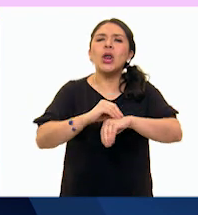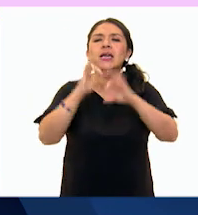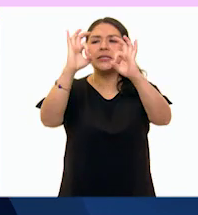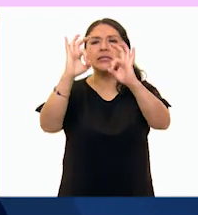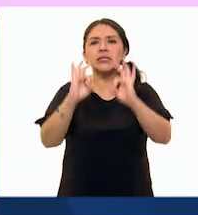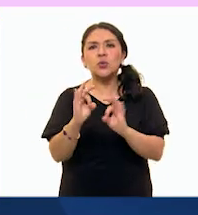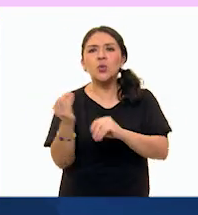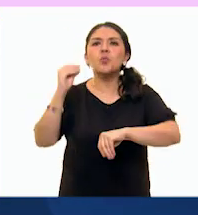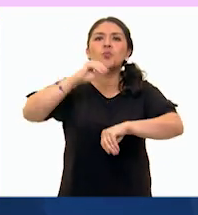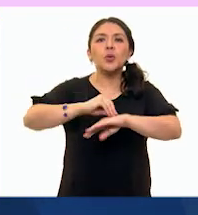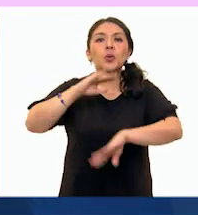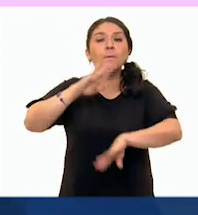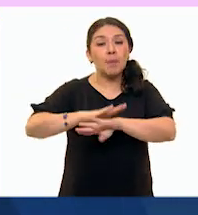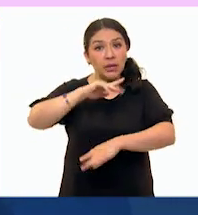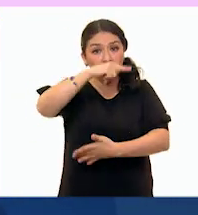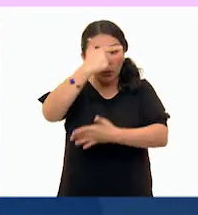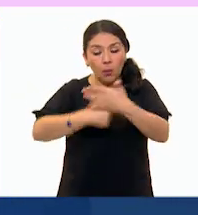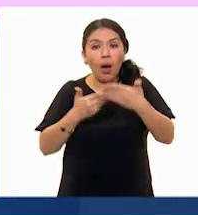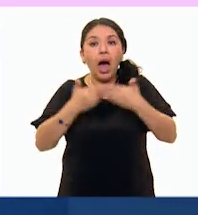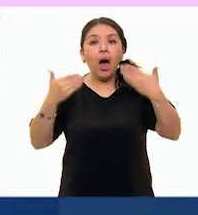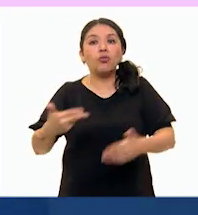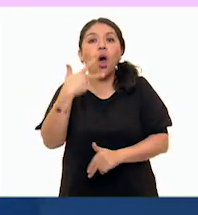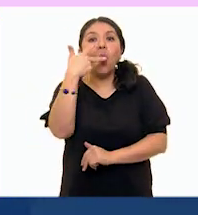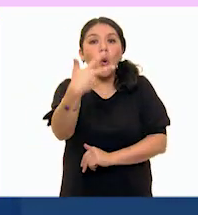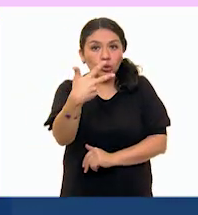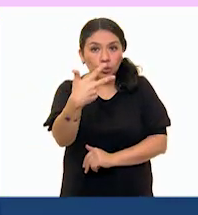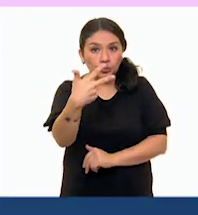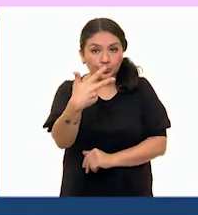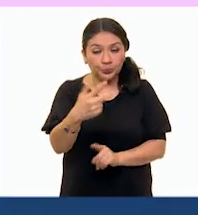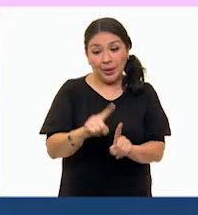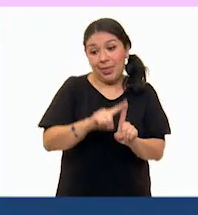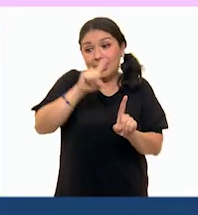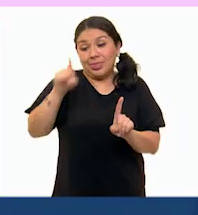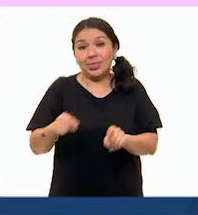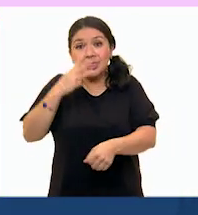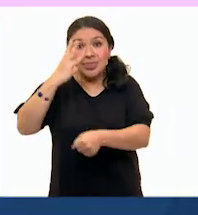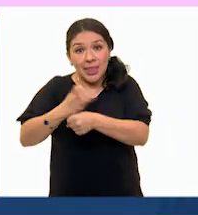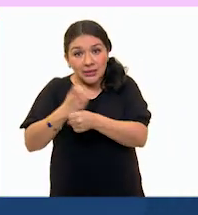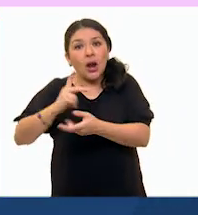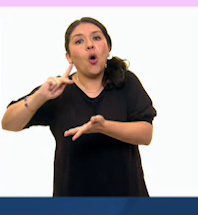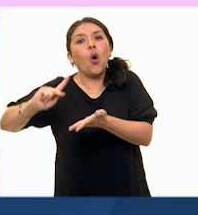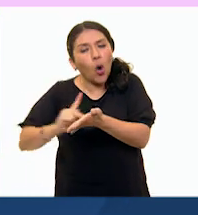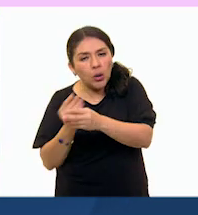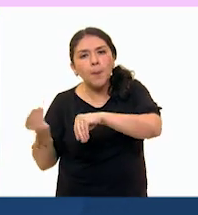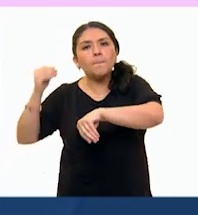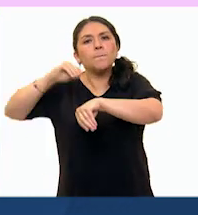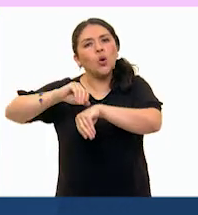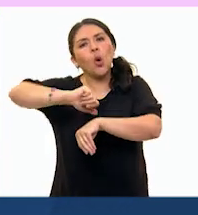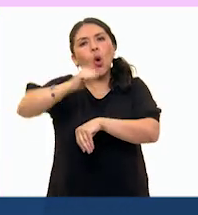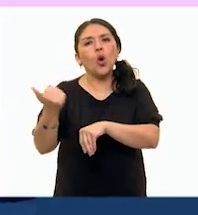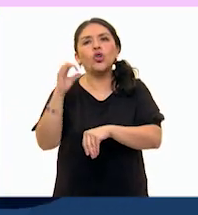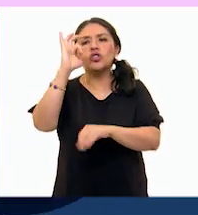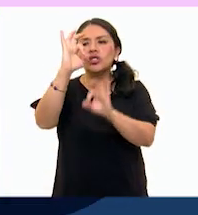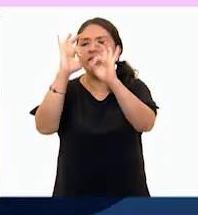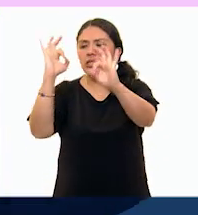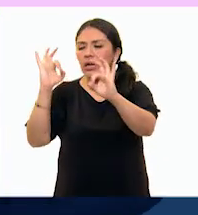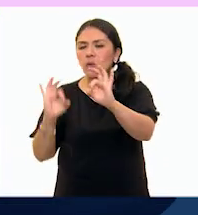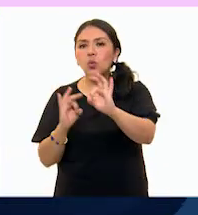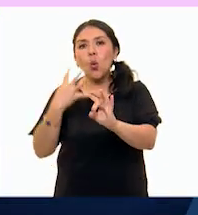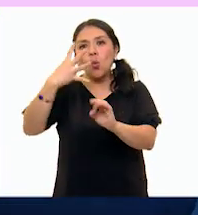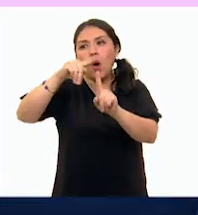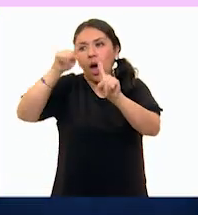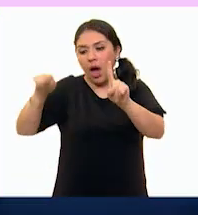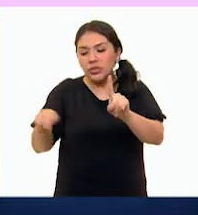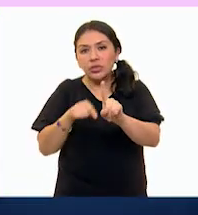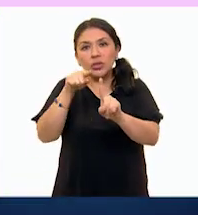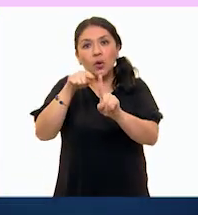formando, quedando en total 8 círculos. La figura 3 volvió a aumentar otro círculo en cada uno de los 4